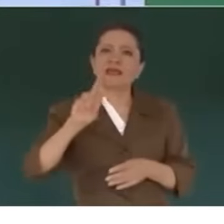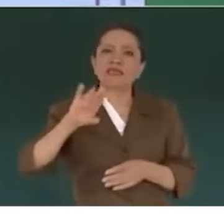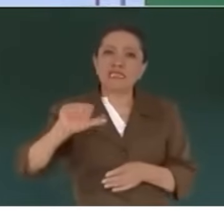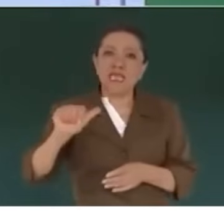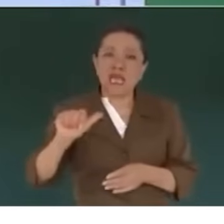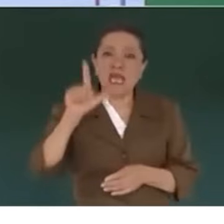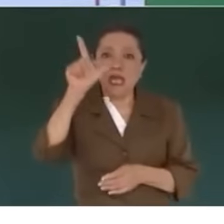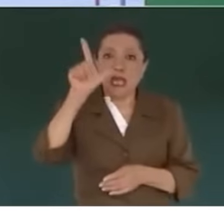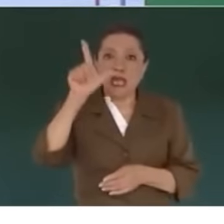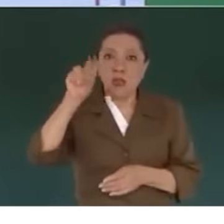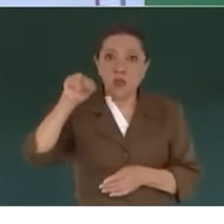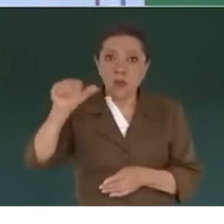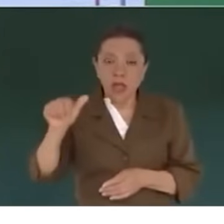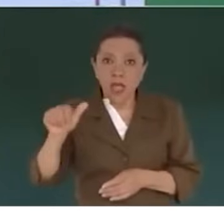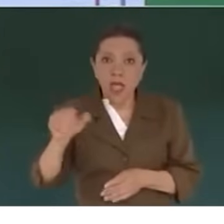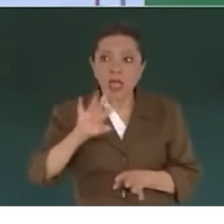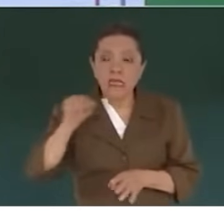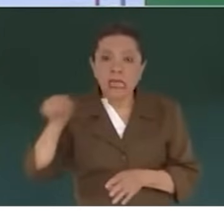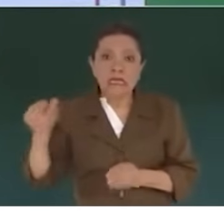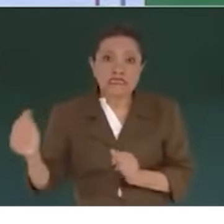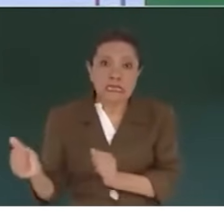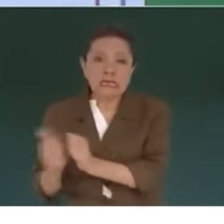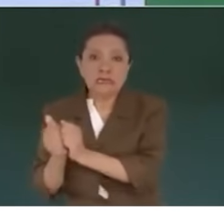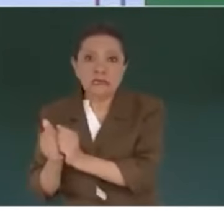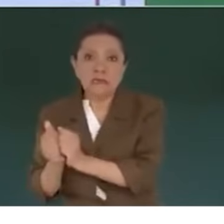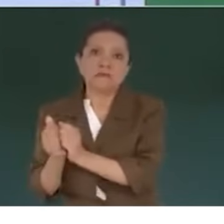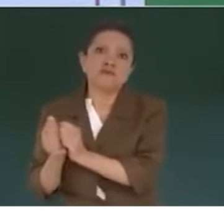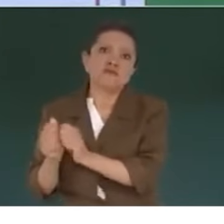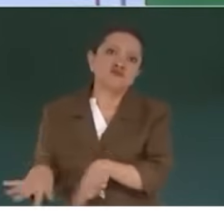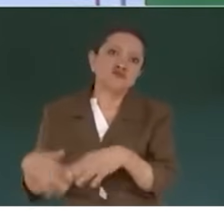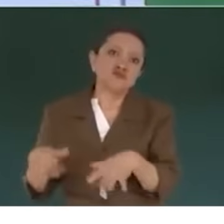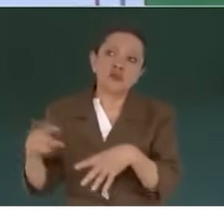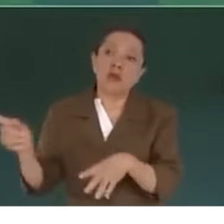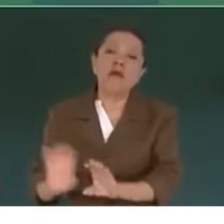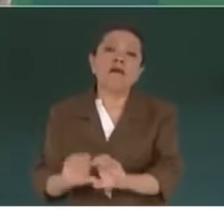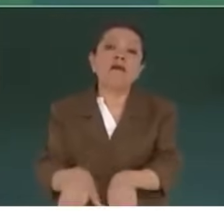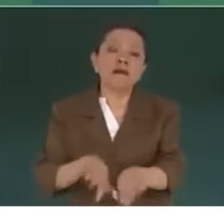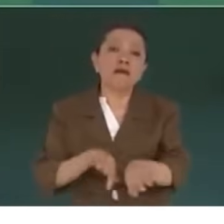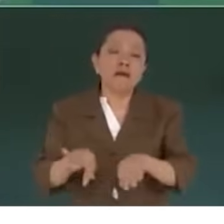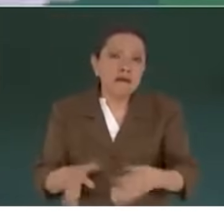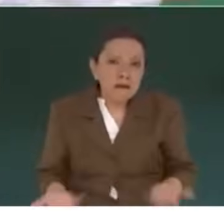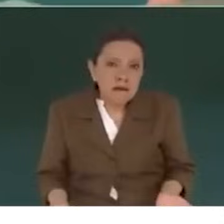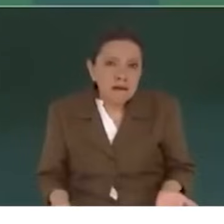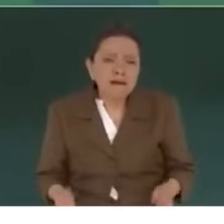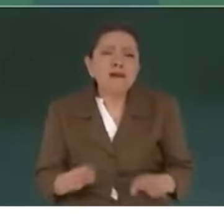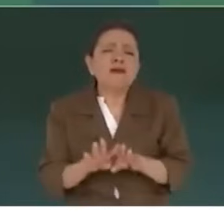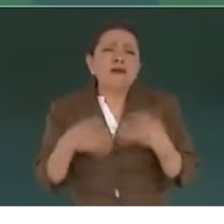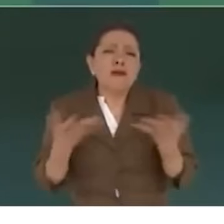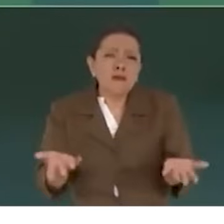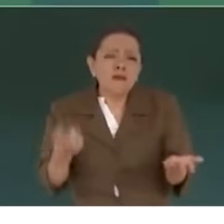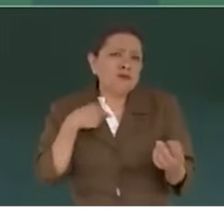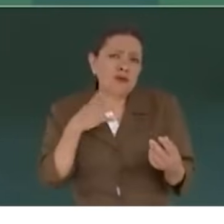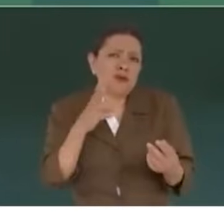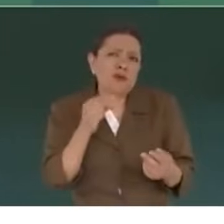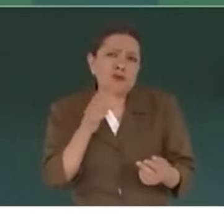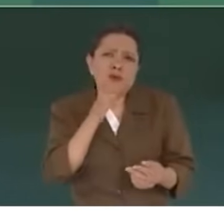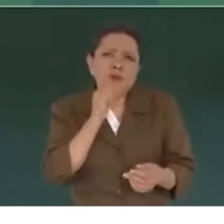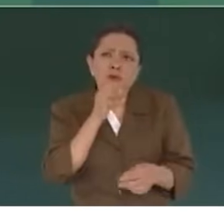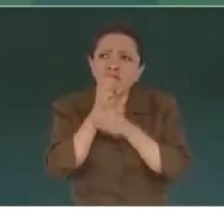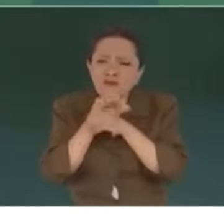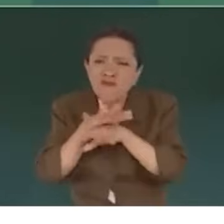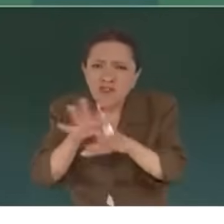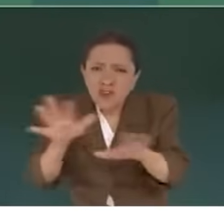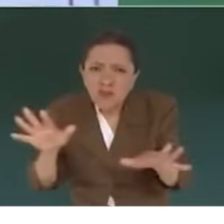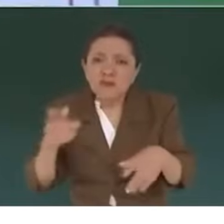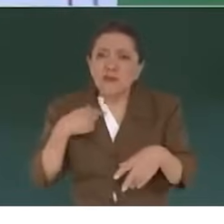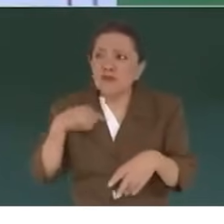en el Poder Judicial. Ya les voy a dar la información, porque yo tengo que andar ahí pidiéndole a la gente que